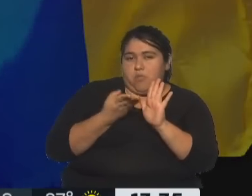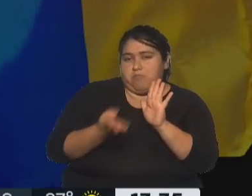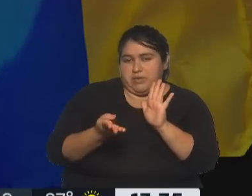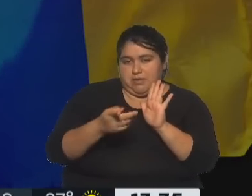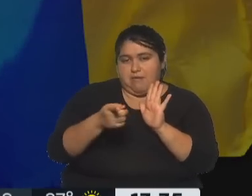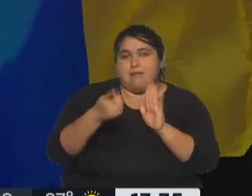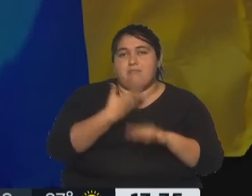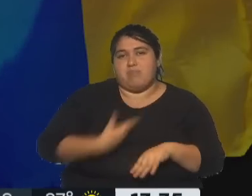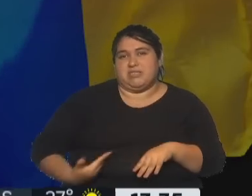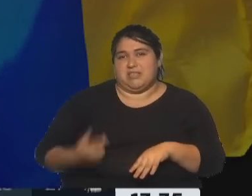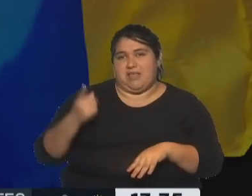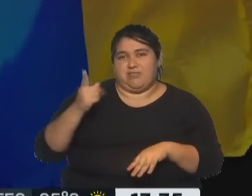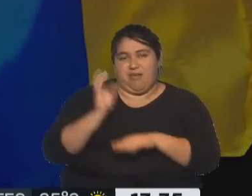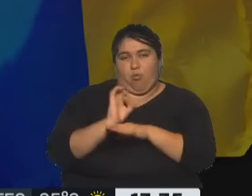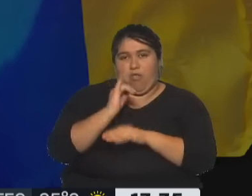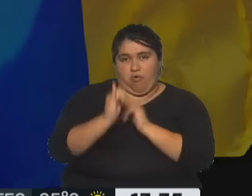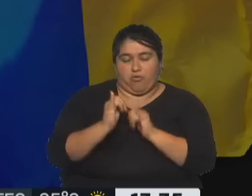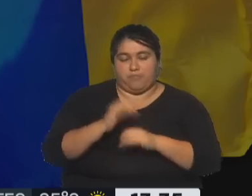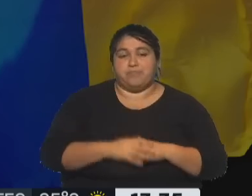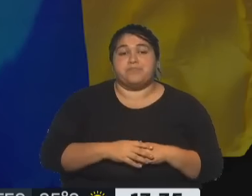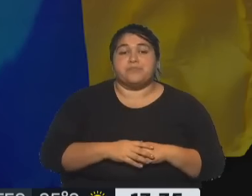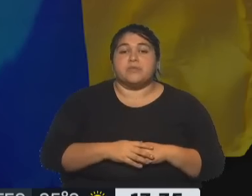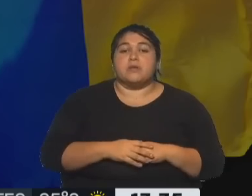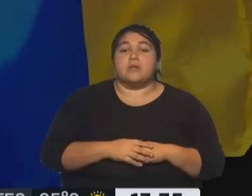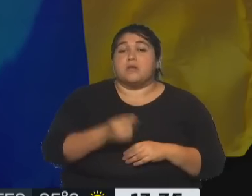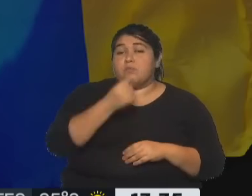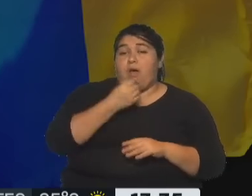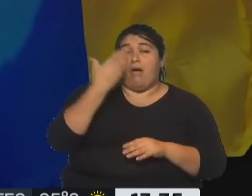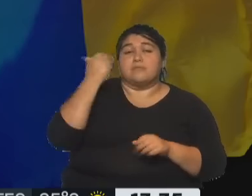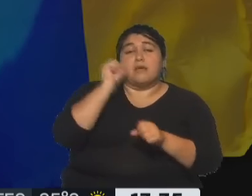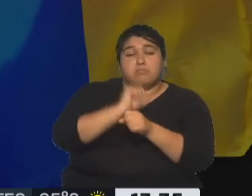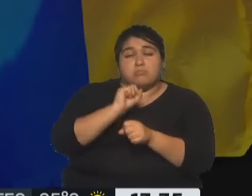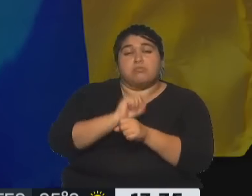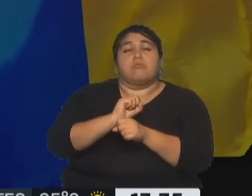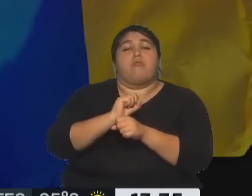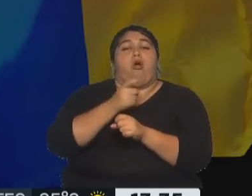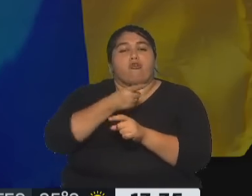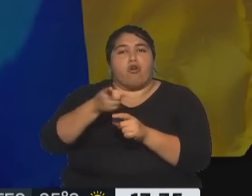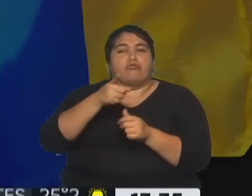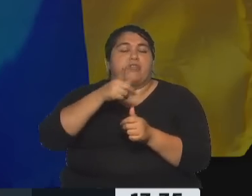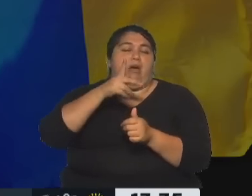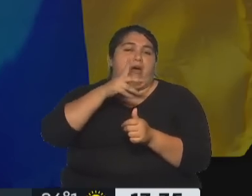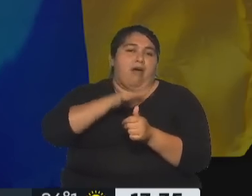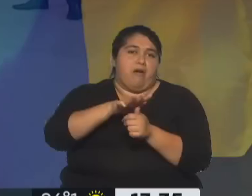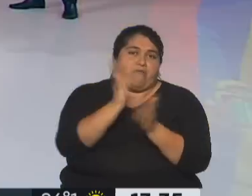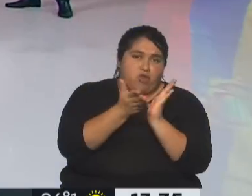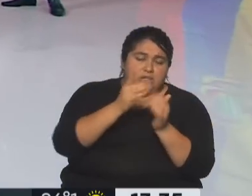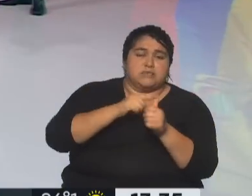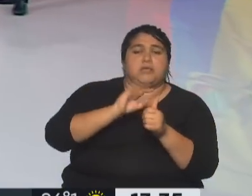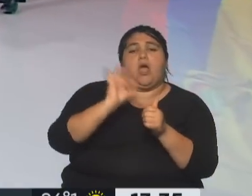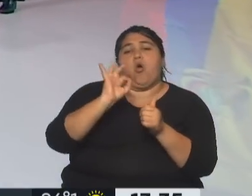el presidente de Ecuador. No registrar, claro, antecedentes de violencia contra la mujer o miembros del